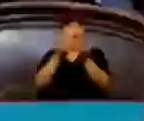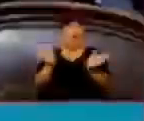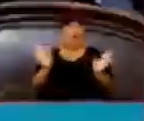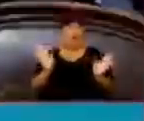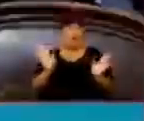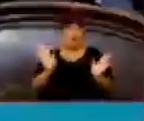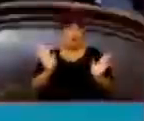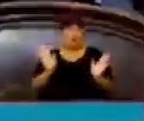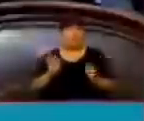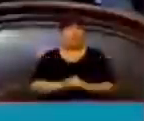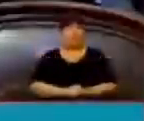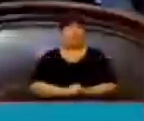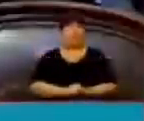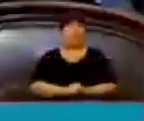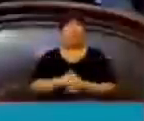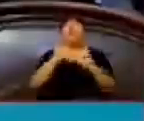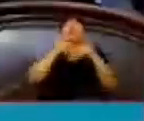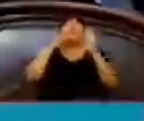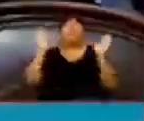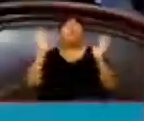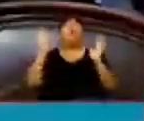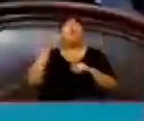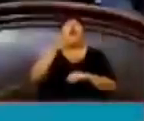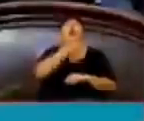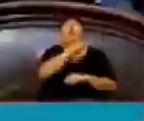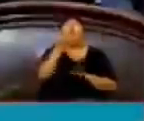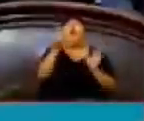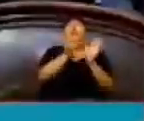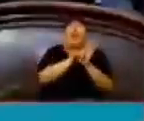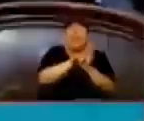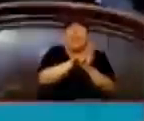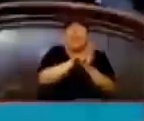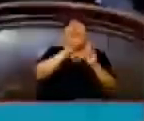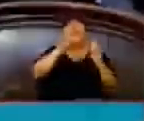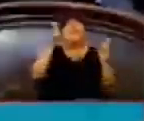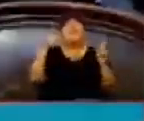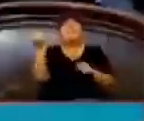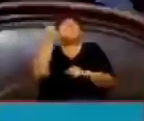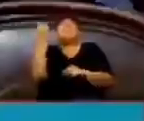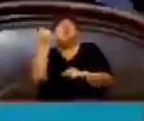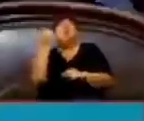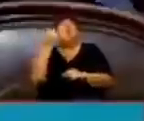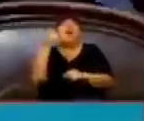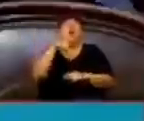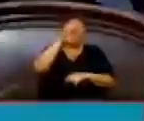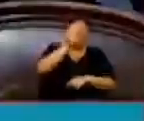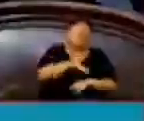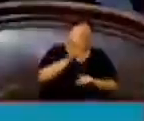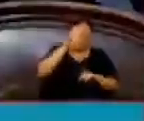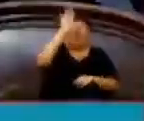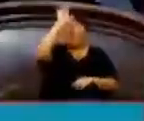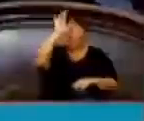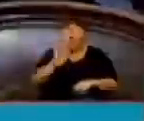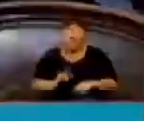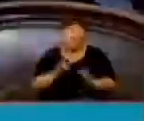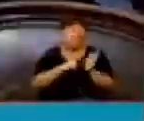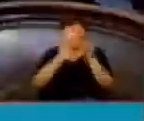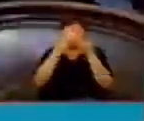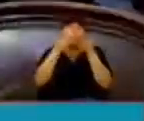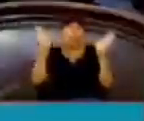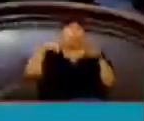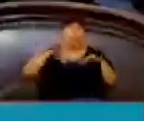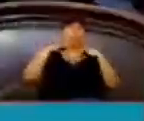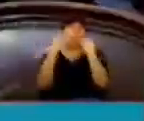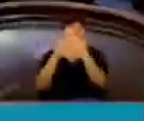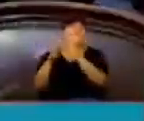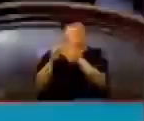política. Algo va a haber algo de liderazgo, algo de gente que de golpe empieza a ser ejemplo de